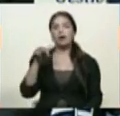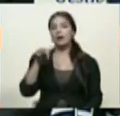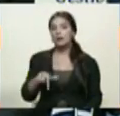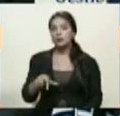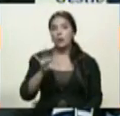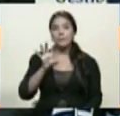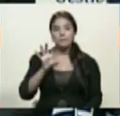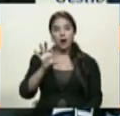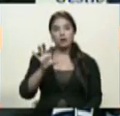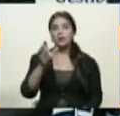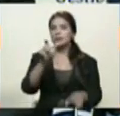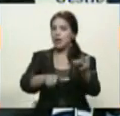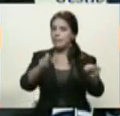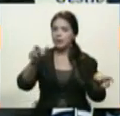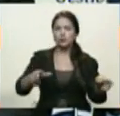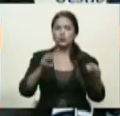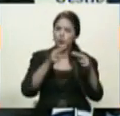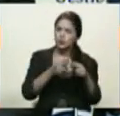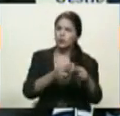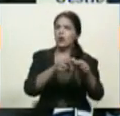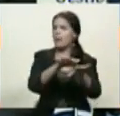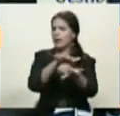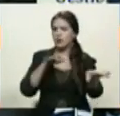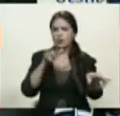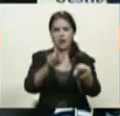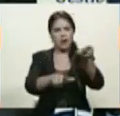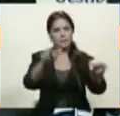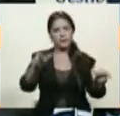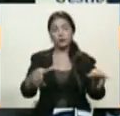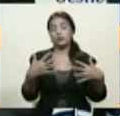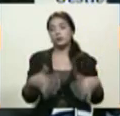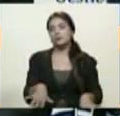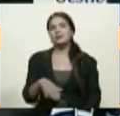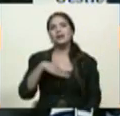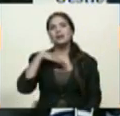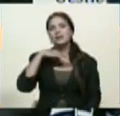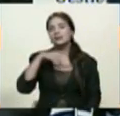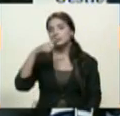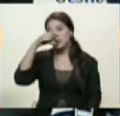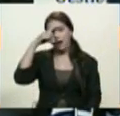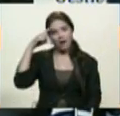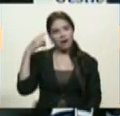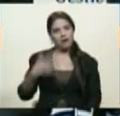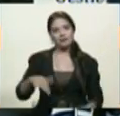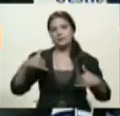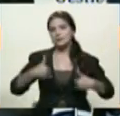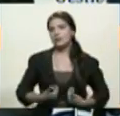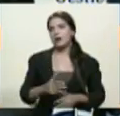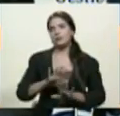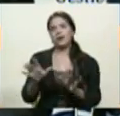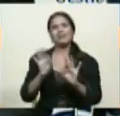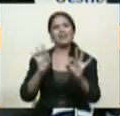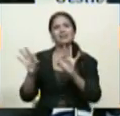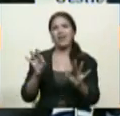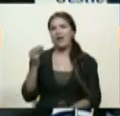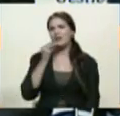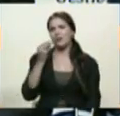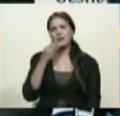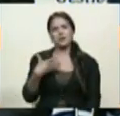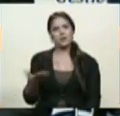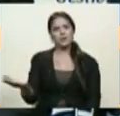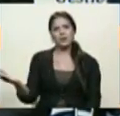de gente honorable en su gran mayoría que está harta del teatro bufo